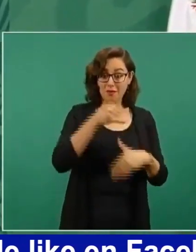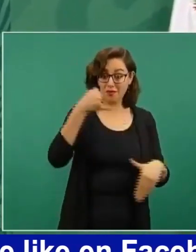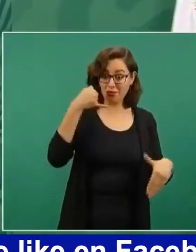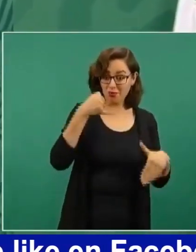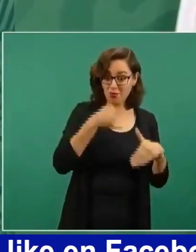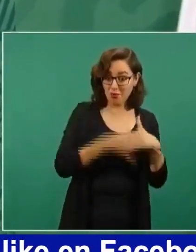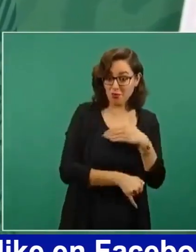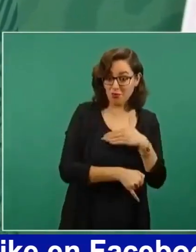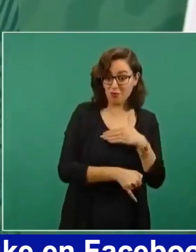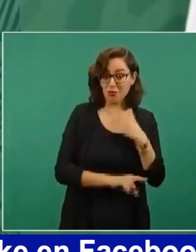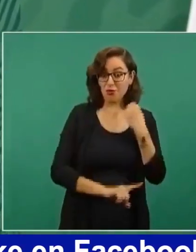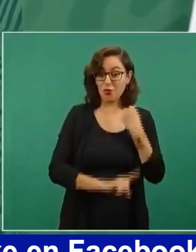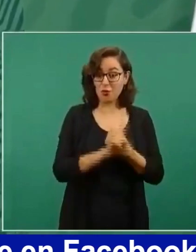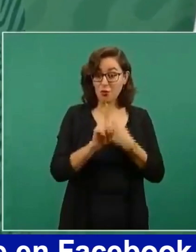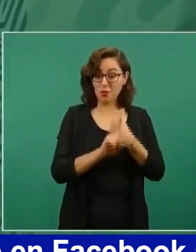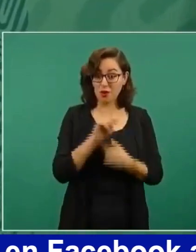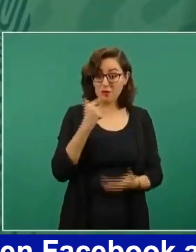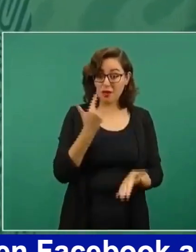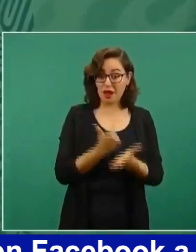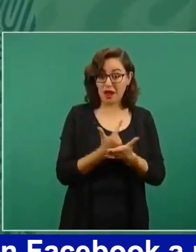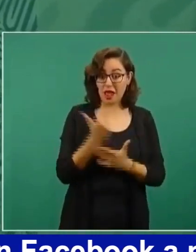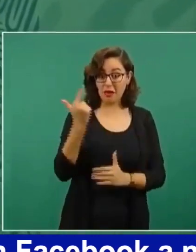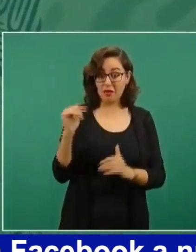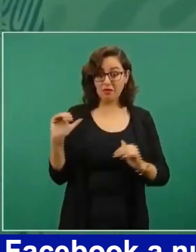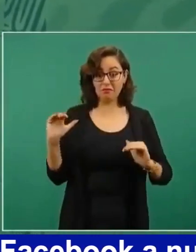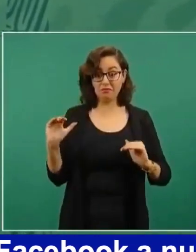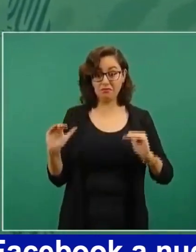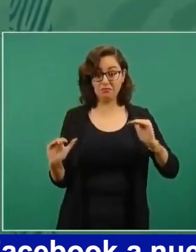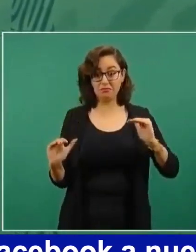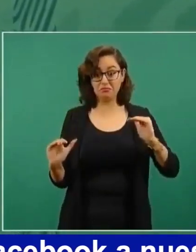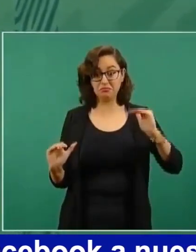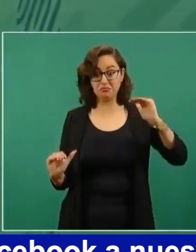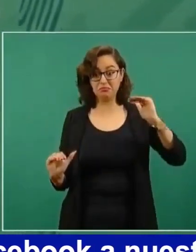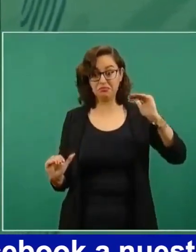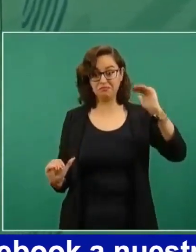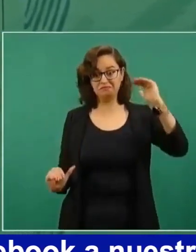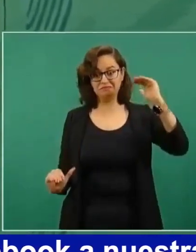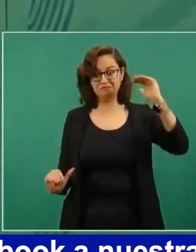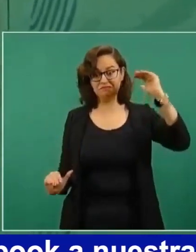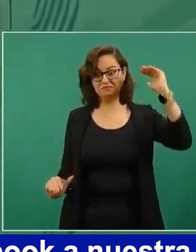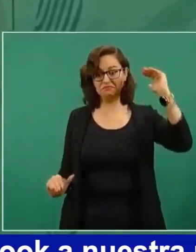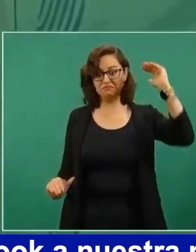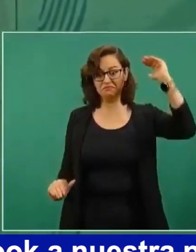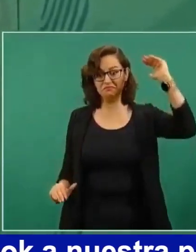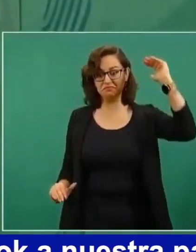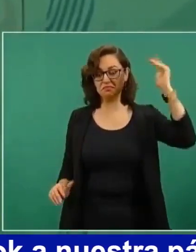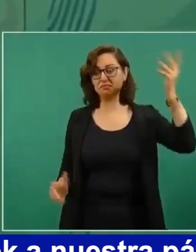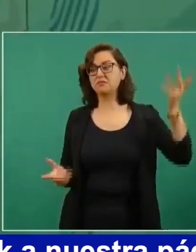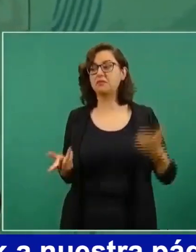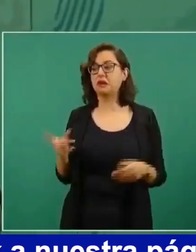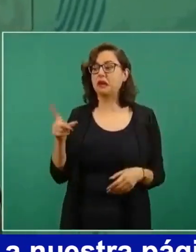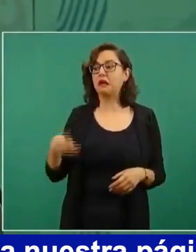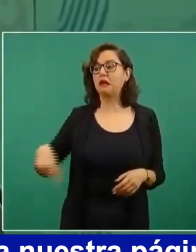que es la desigualdad, y que continúe el saqueo.